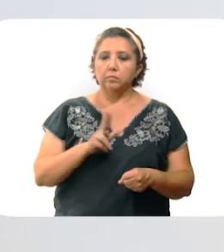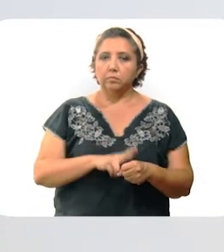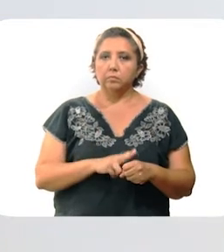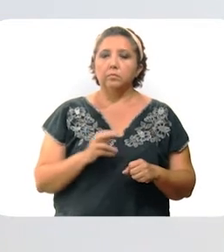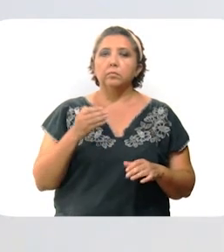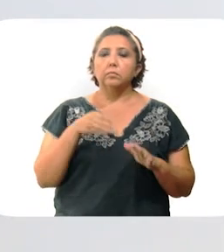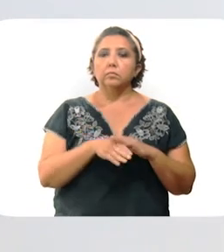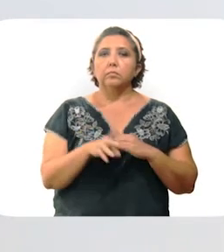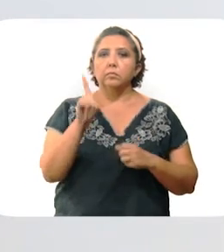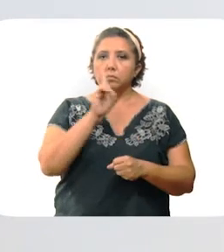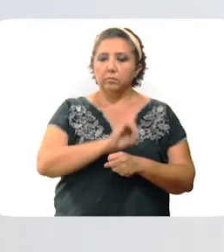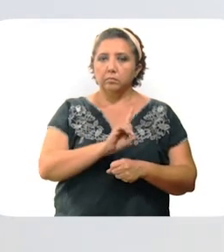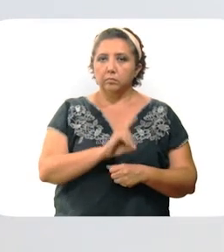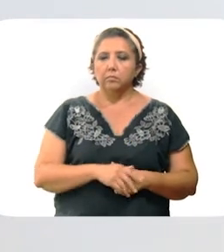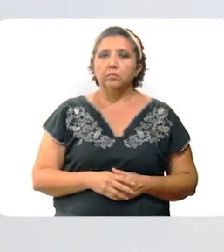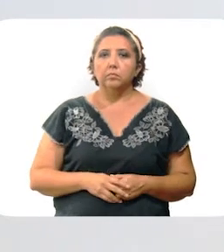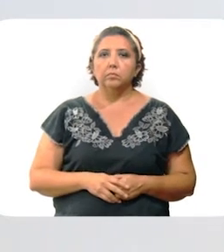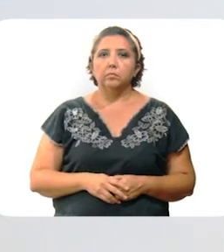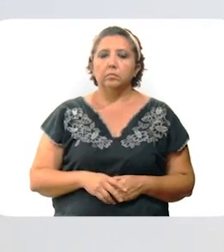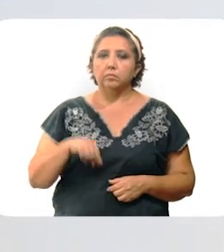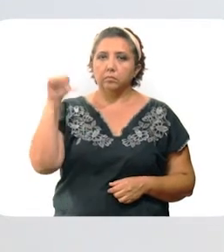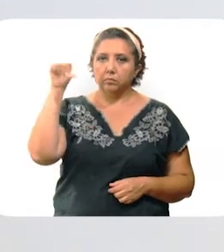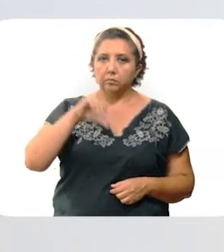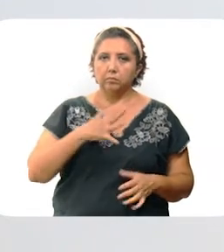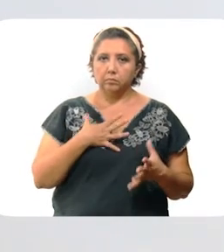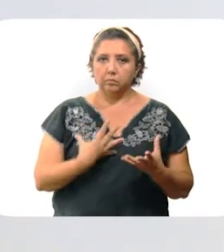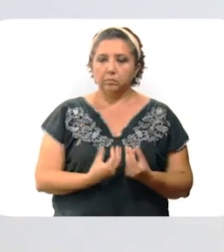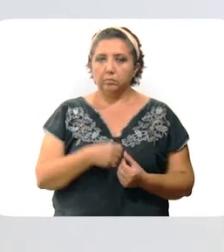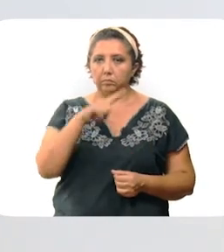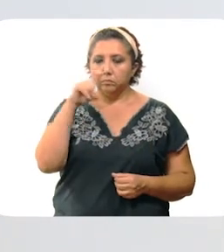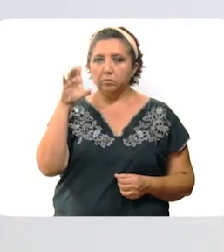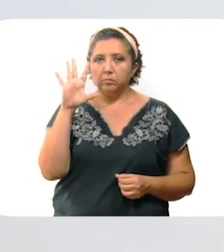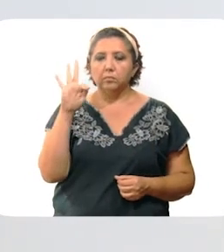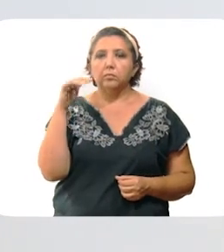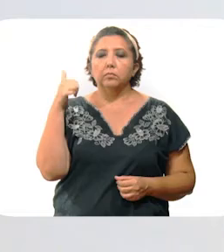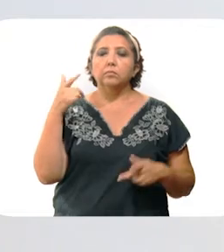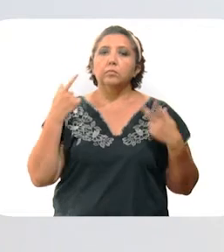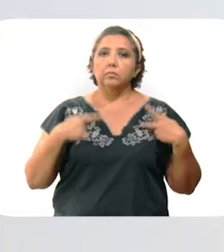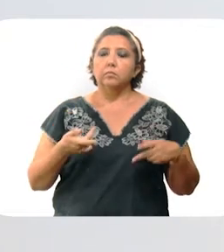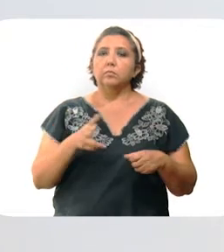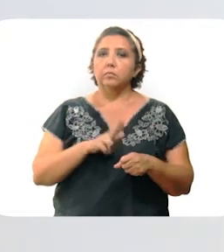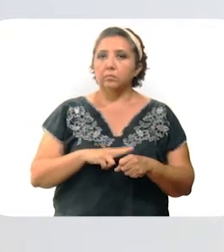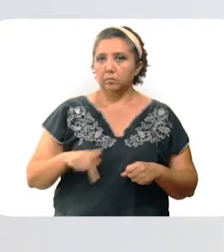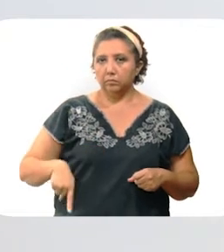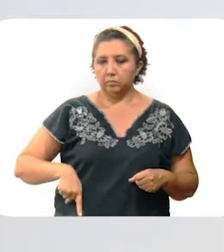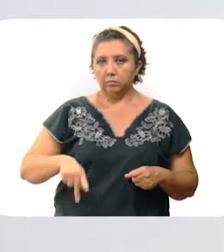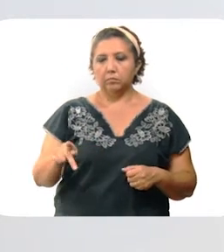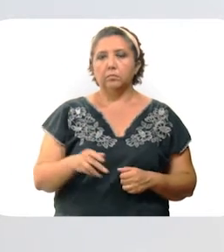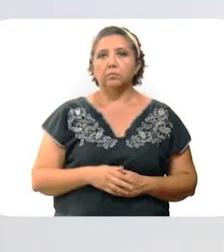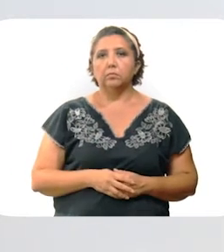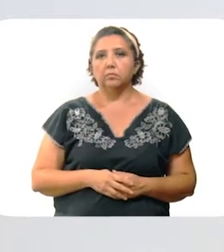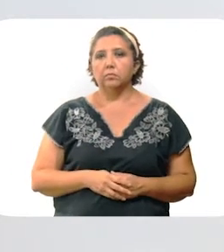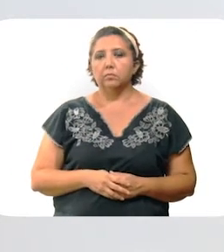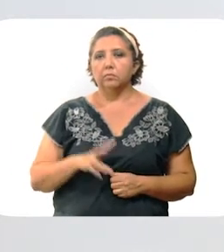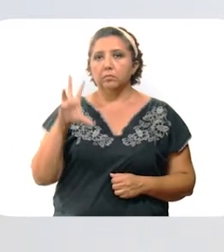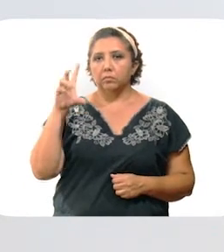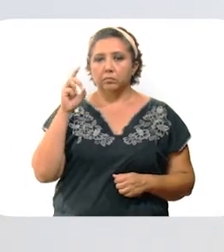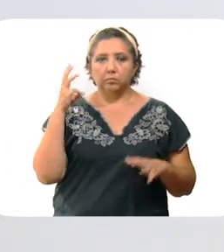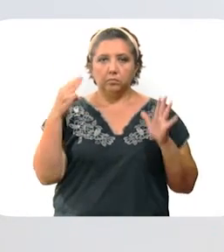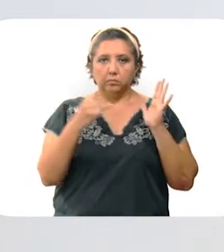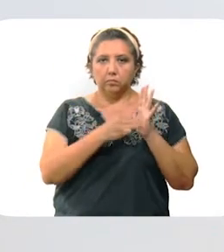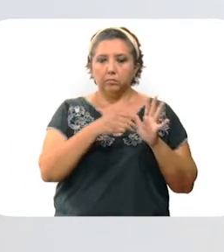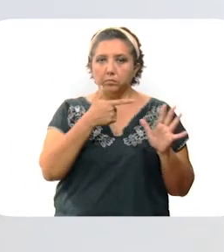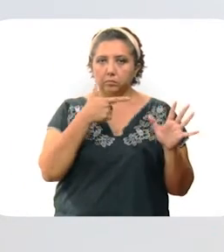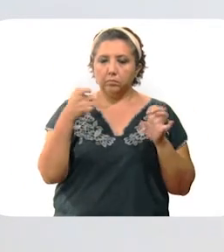ocupación hospitalaria y los ingresos diarios. El día de hoy tenemos 146 pacientes en hospitales públicos. 33